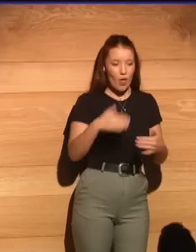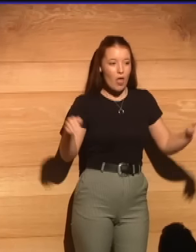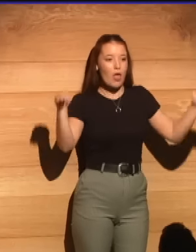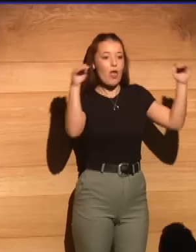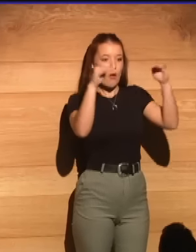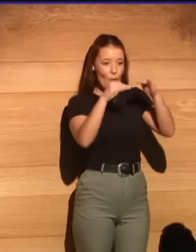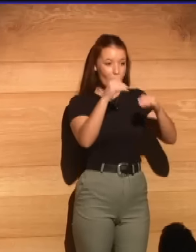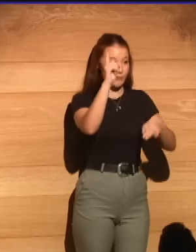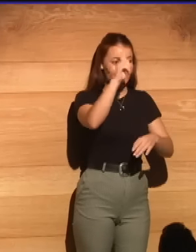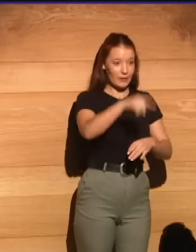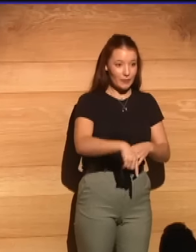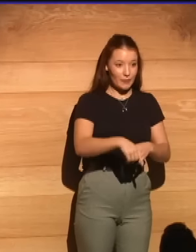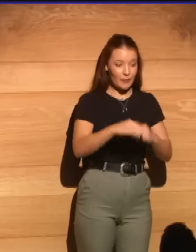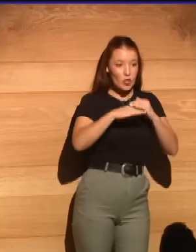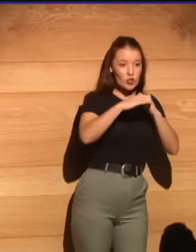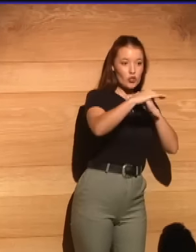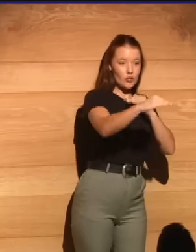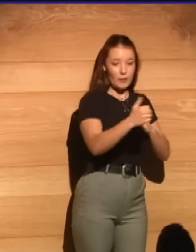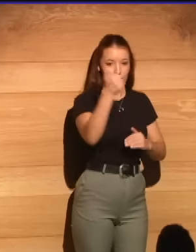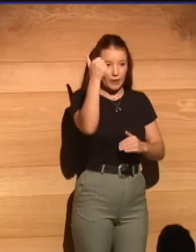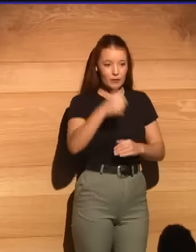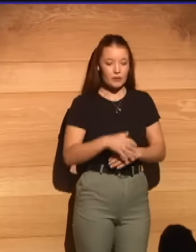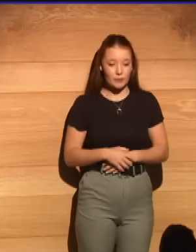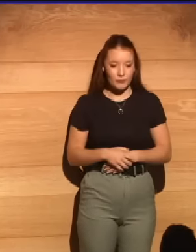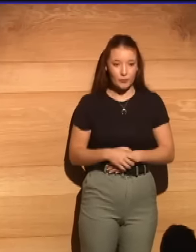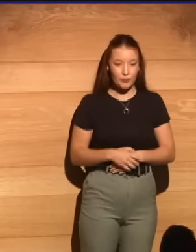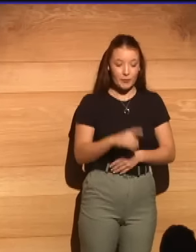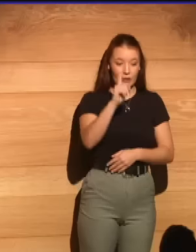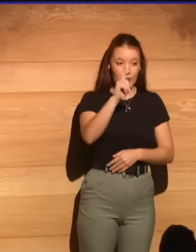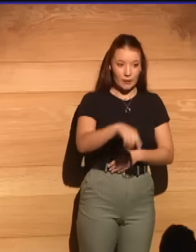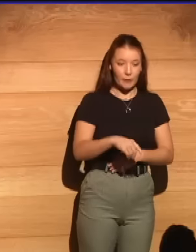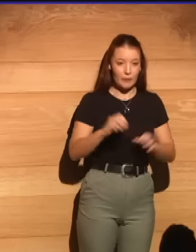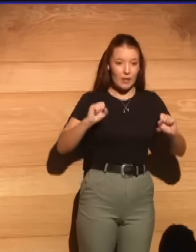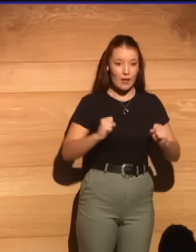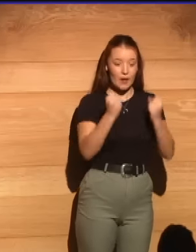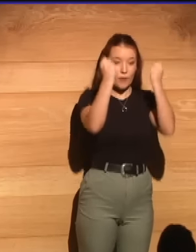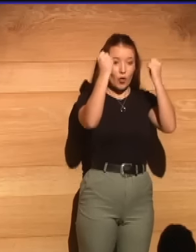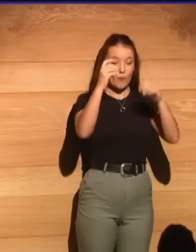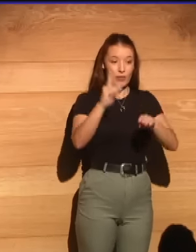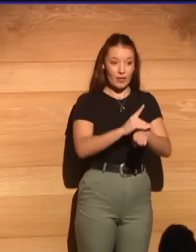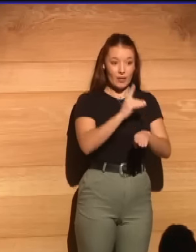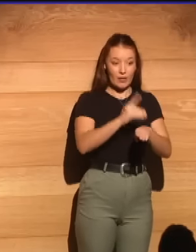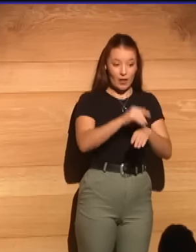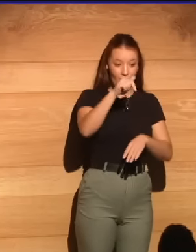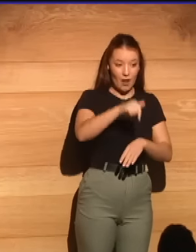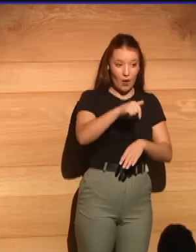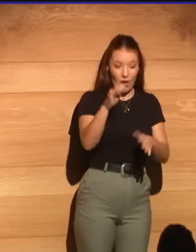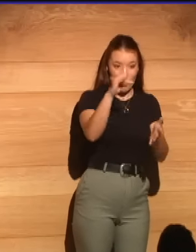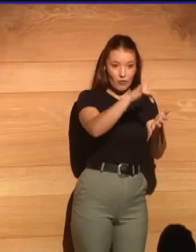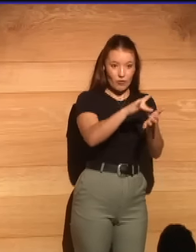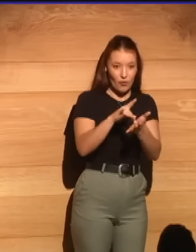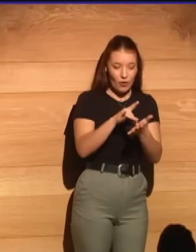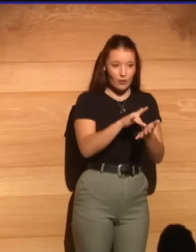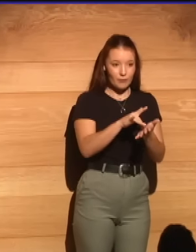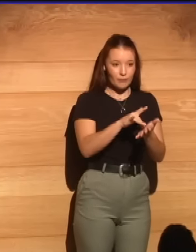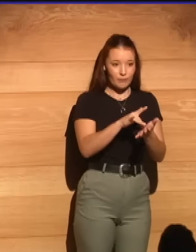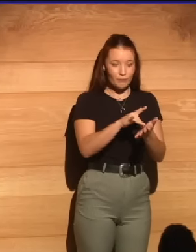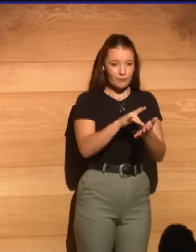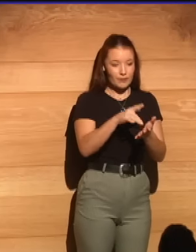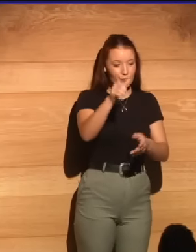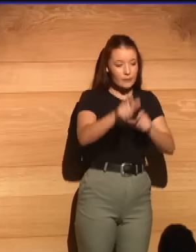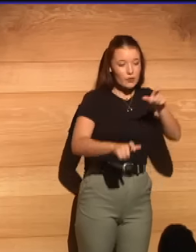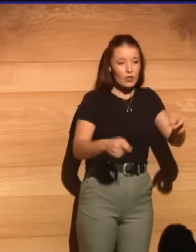más sostenible. Y además, en esta revolución digital que estamos viviendo, quizá muchos no hayan